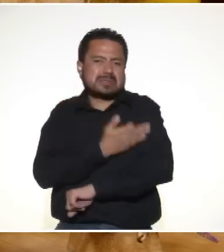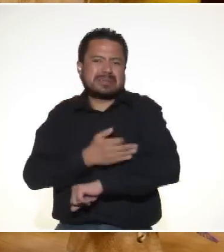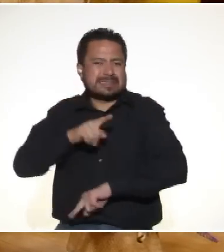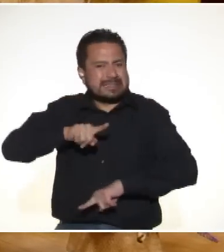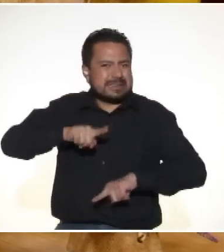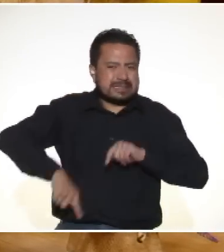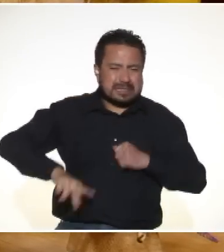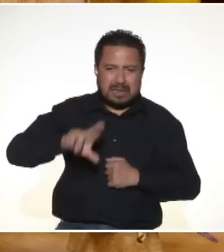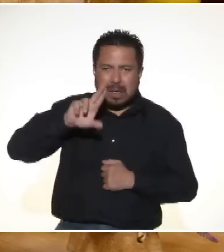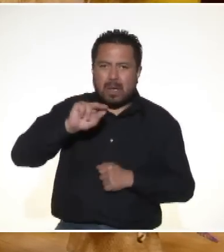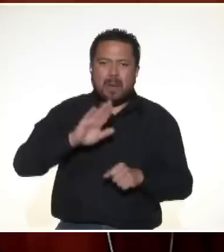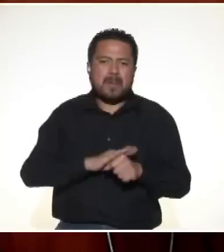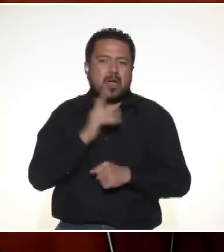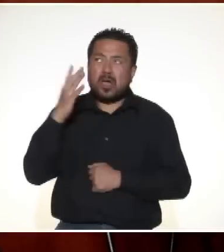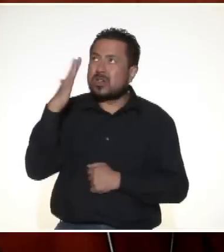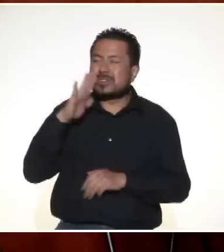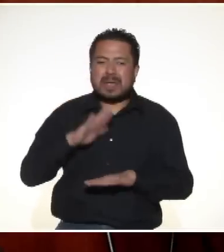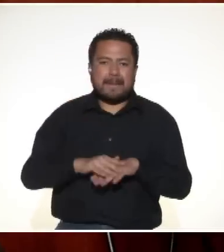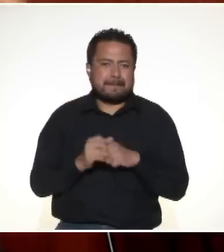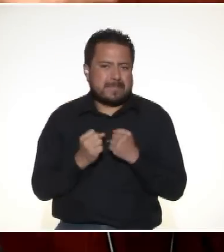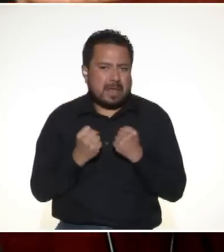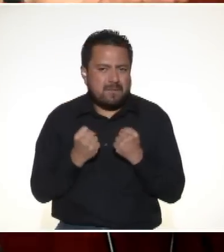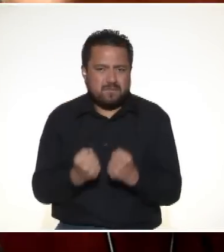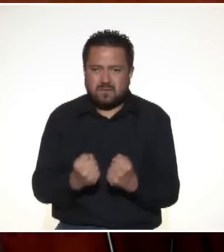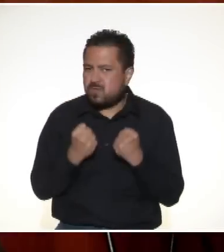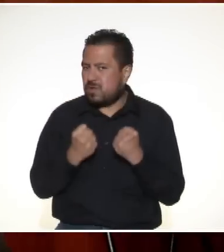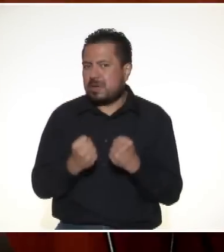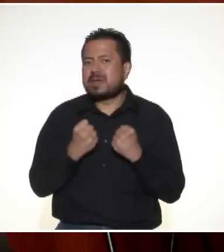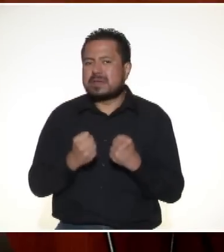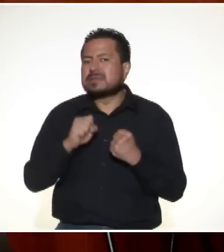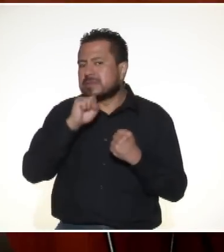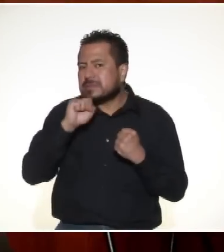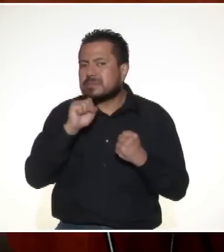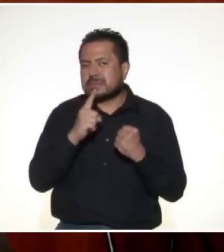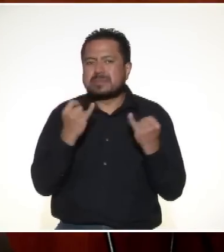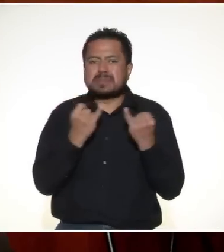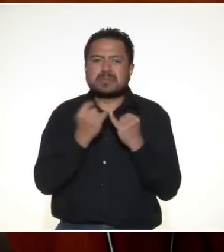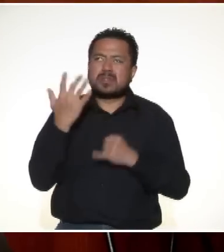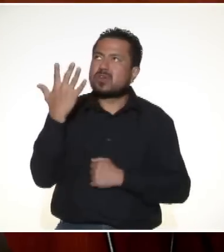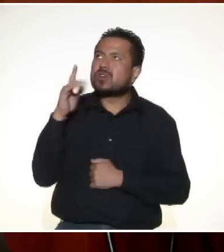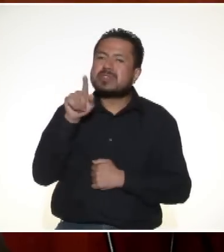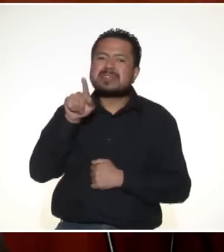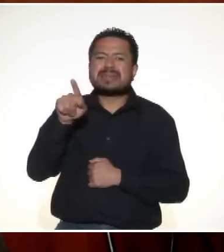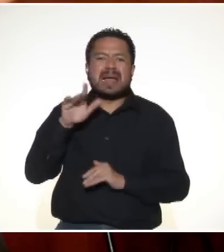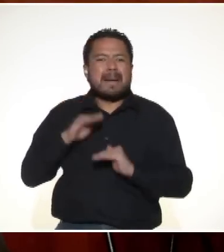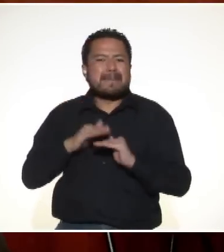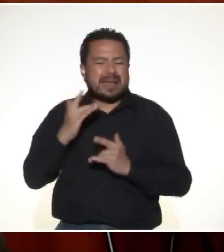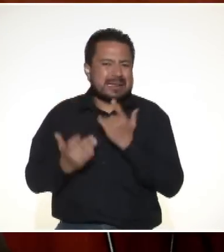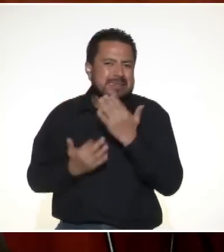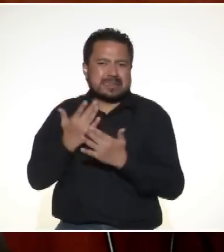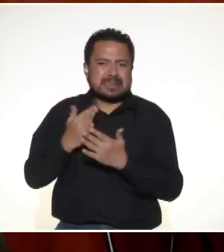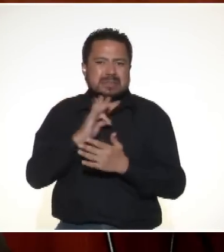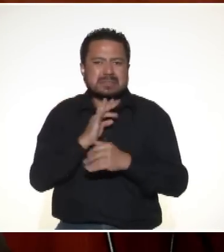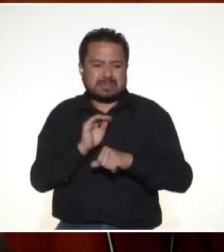tarde, que es cuando el rayo del sol cae más pesado y la luz ultravioleta es cuando más quemaduras producen. Ok.